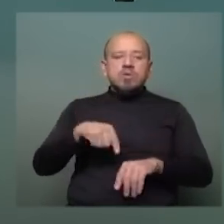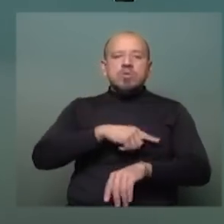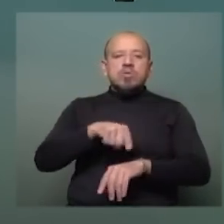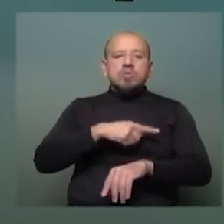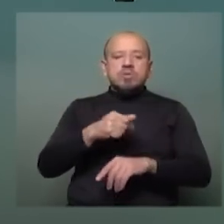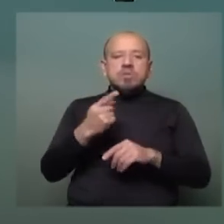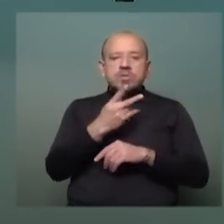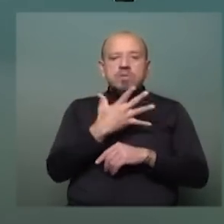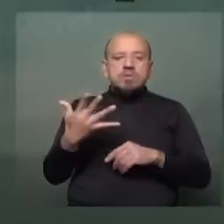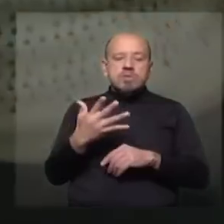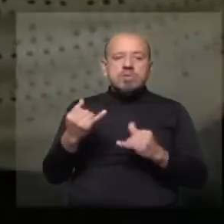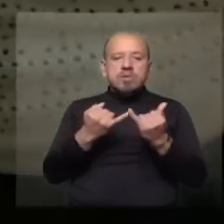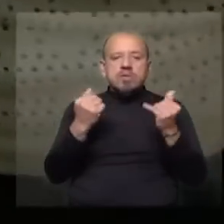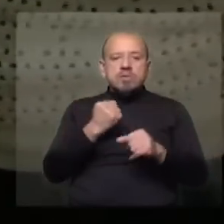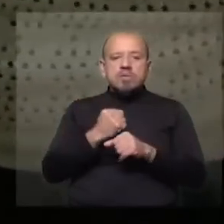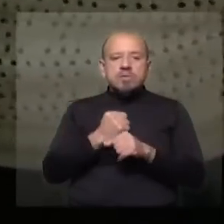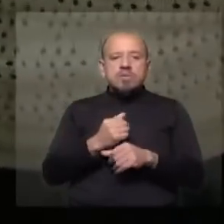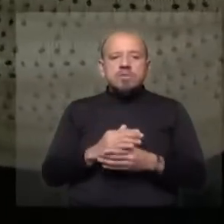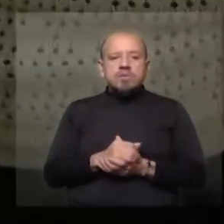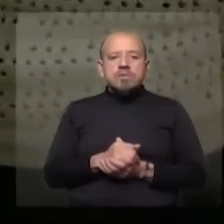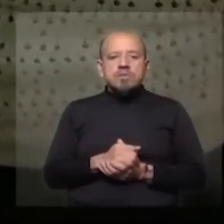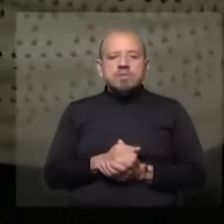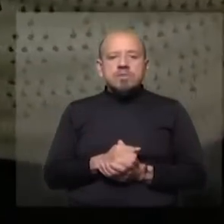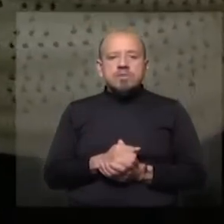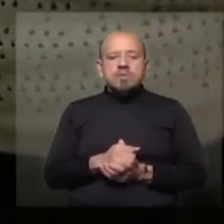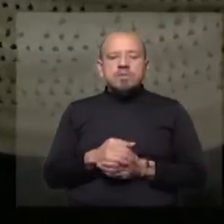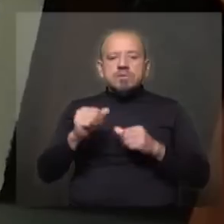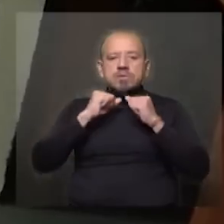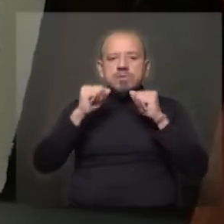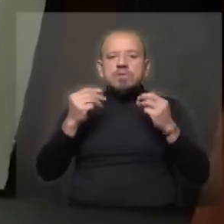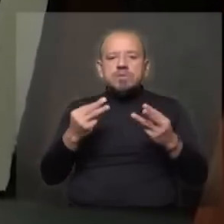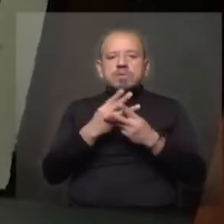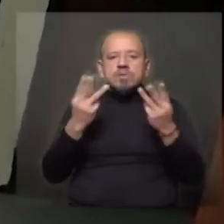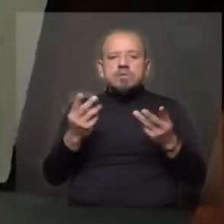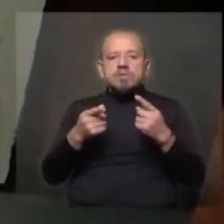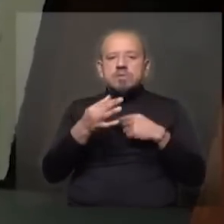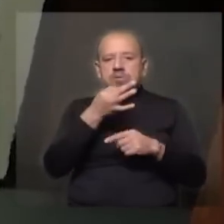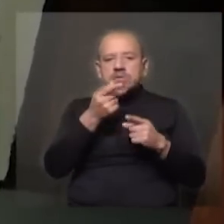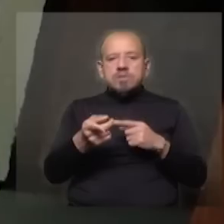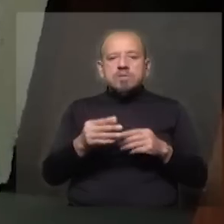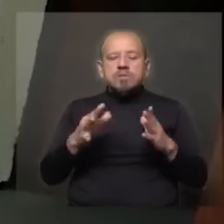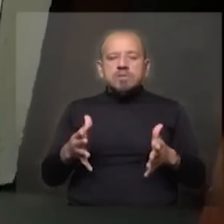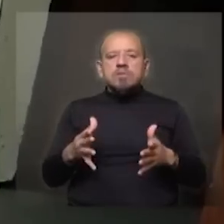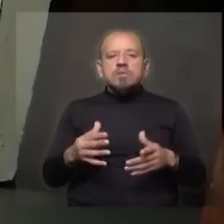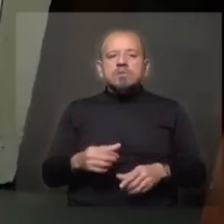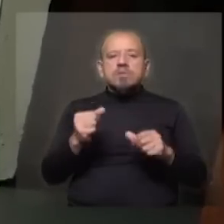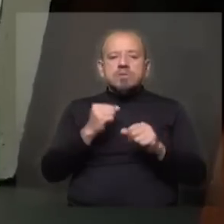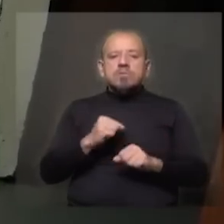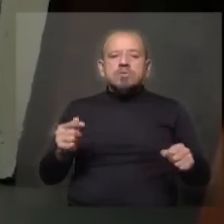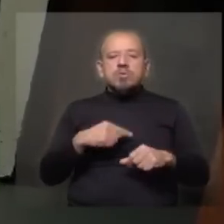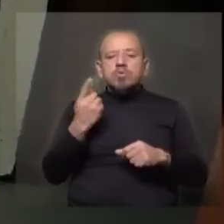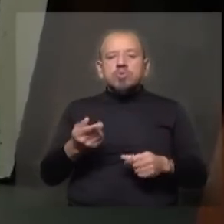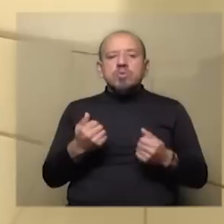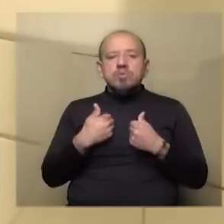25 jornales Mari la burlón secretaria general del gremio destacó que además se lograron otros